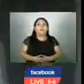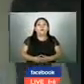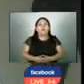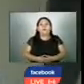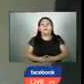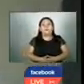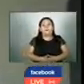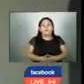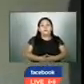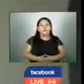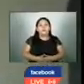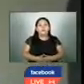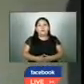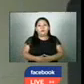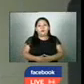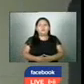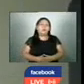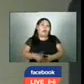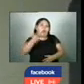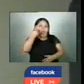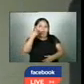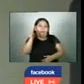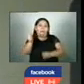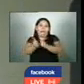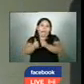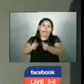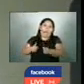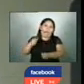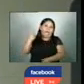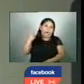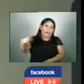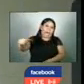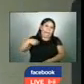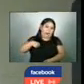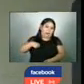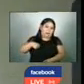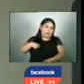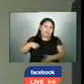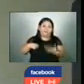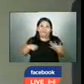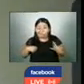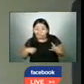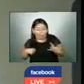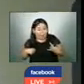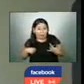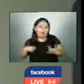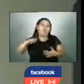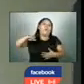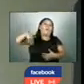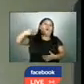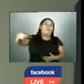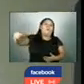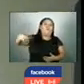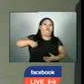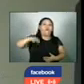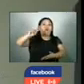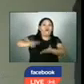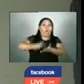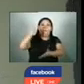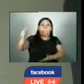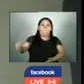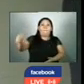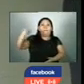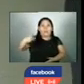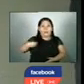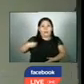A veces hubo retrasos, por ejemplo, no pagaban este mes, pero el siguiente mes se daba el de ese mes y el de... ¿Doble? Sí.